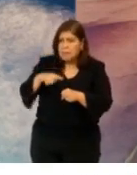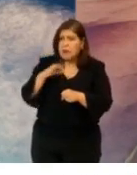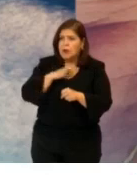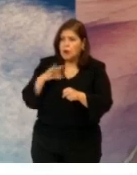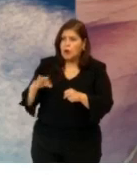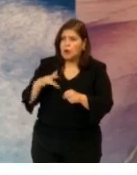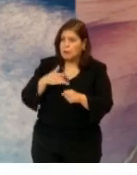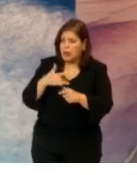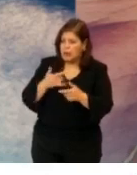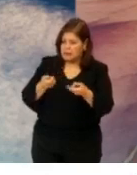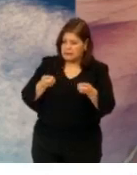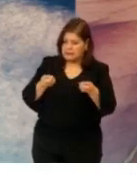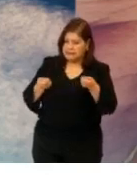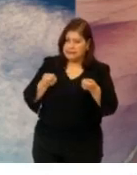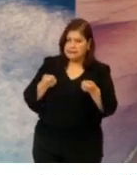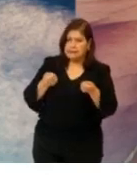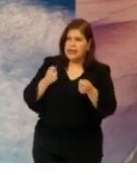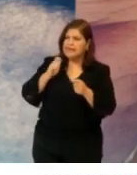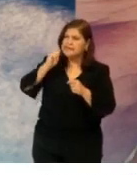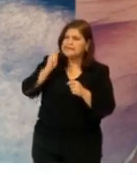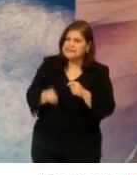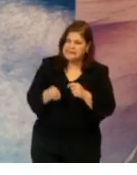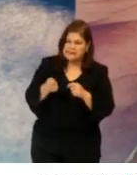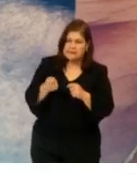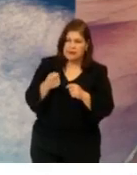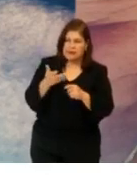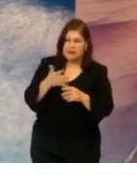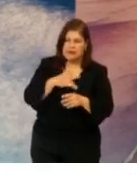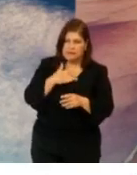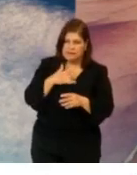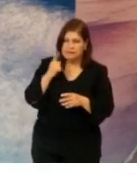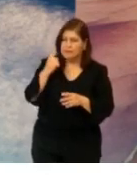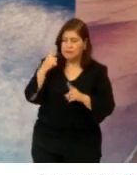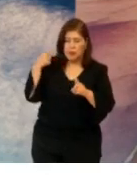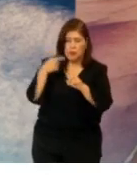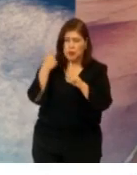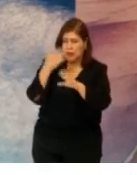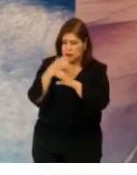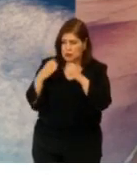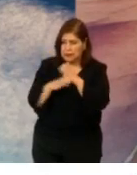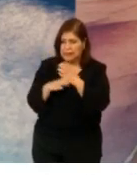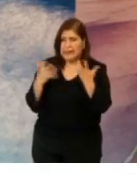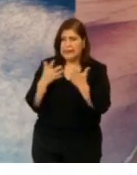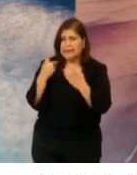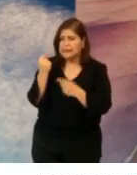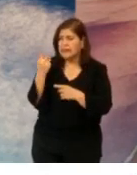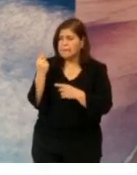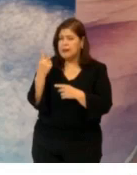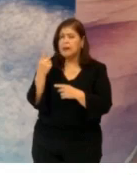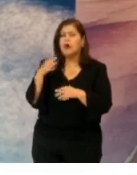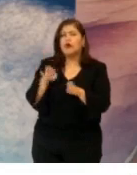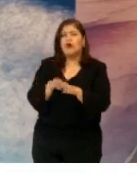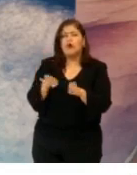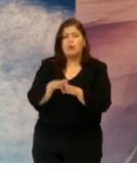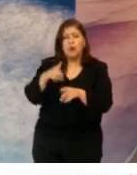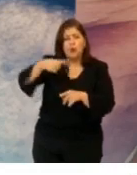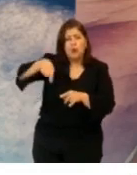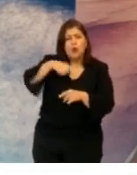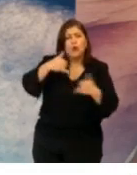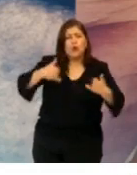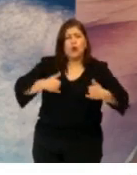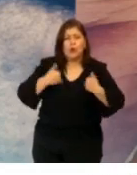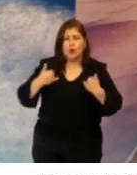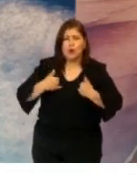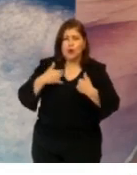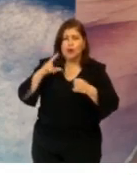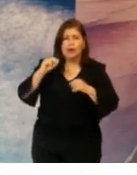gran dominio de lo que significa esto. Una de las cosas que se hizo en televisión es cómo lograr que los muchachos no los controle